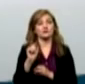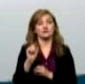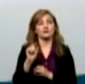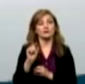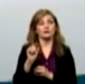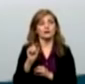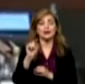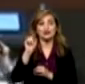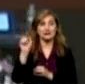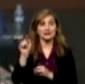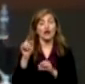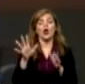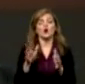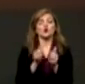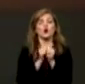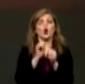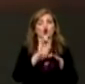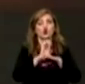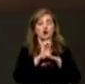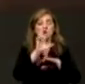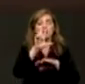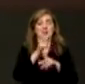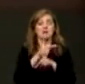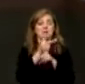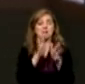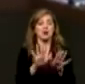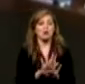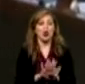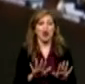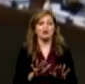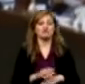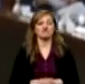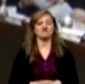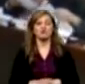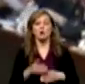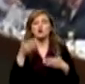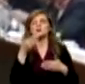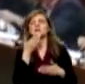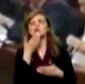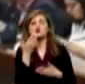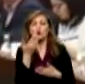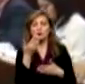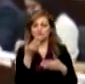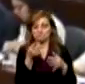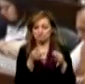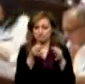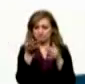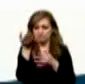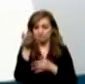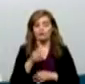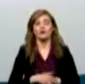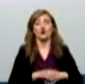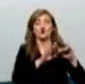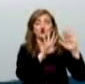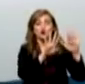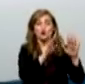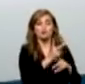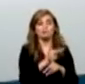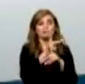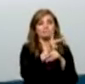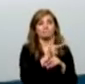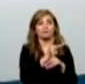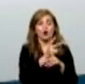con 3 ediles. El Consejo Metropolitano estaría conformado políticamente de la siguiente manera: 9 ediles por la